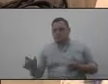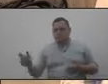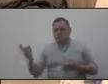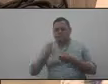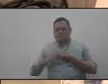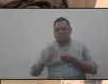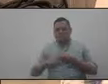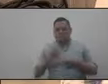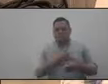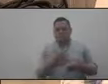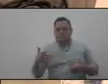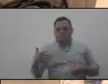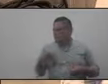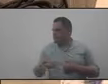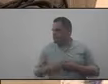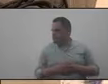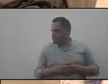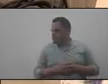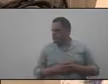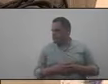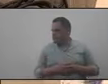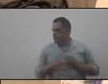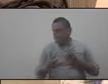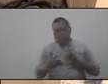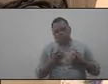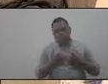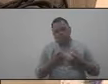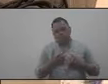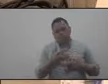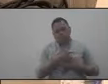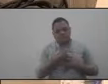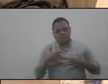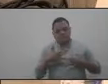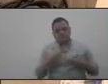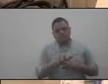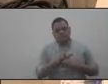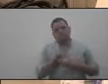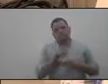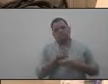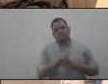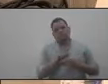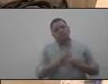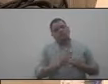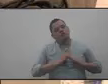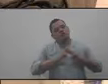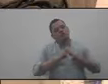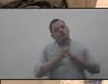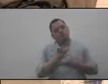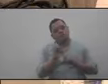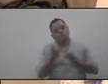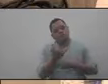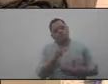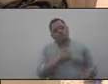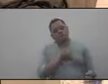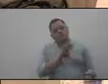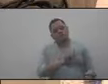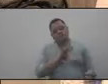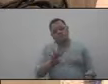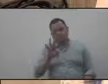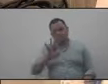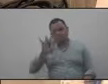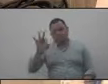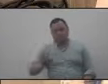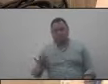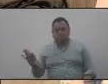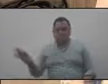que están afiliadas en el sistema de seguridad social y que representan el 44% del